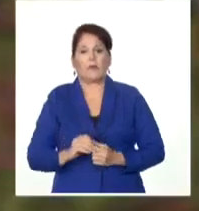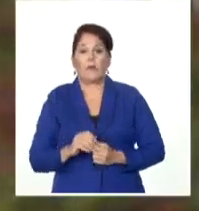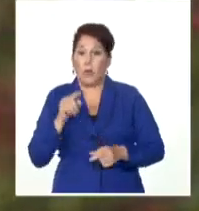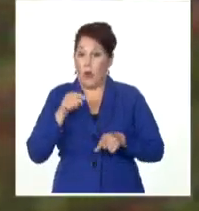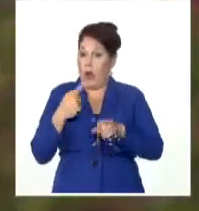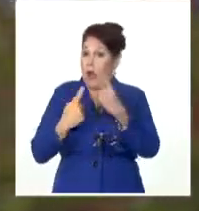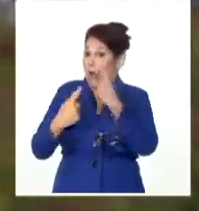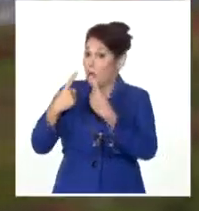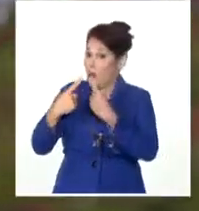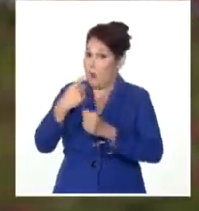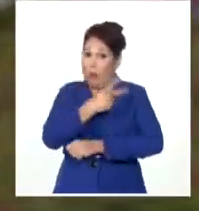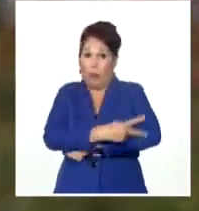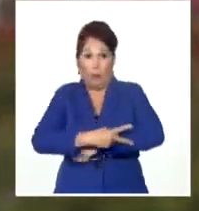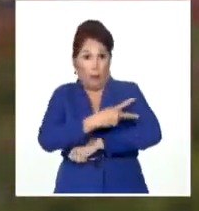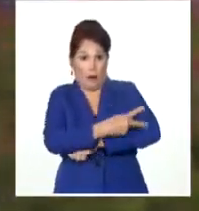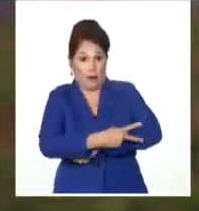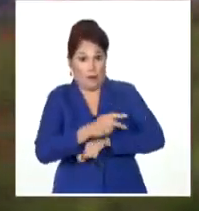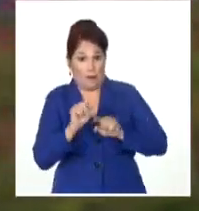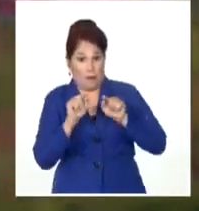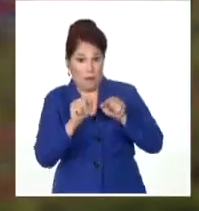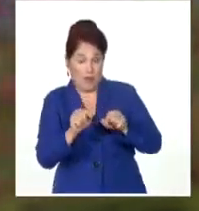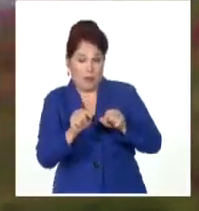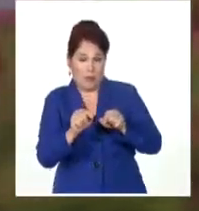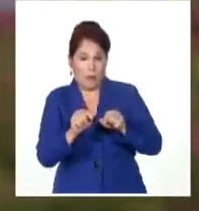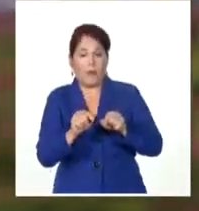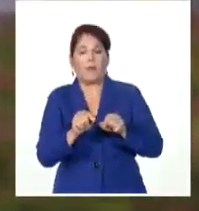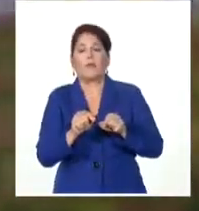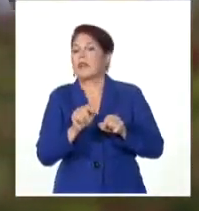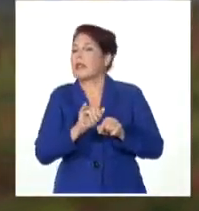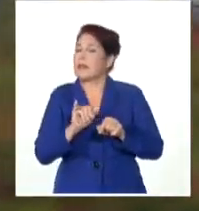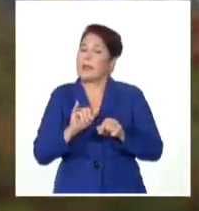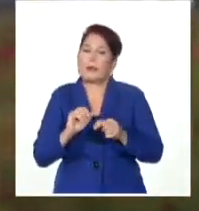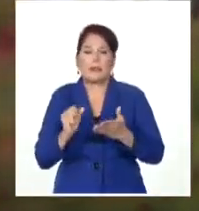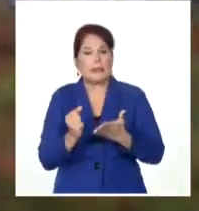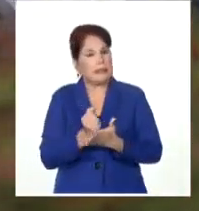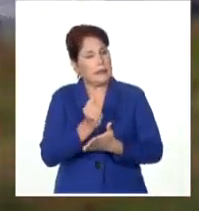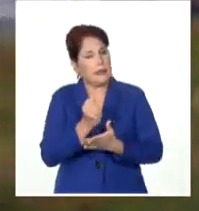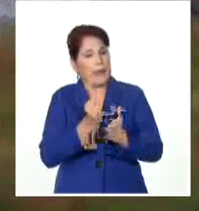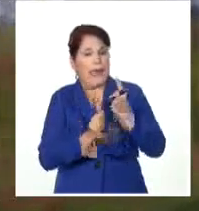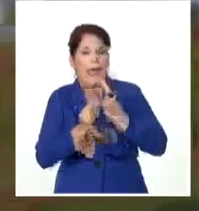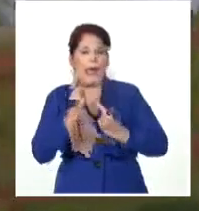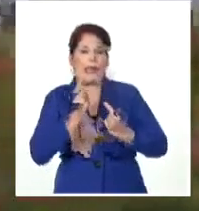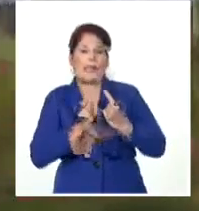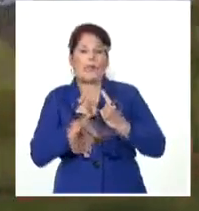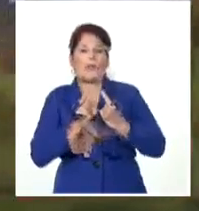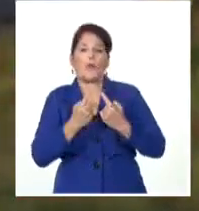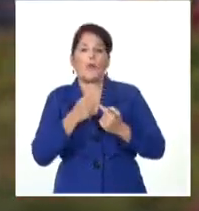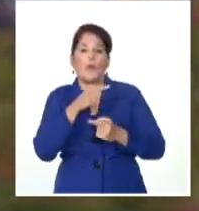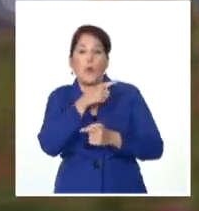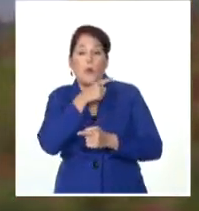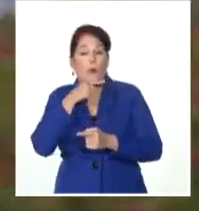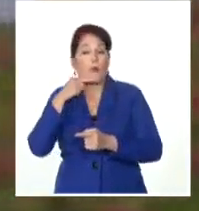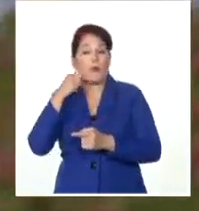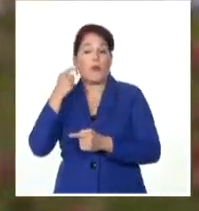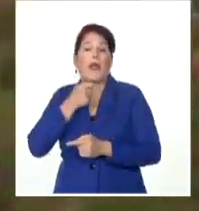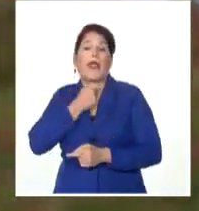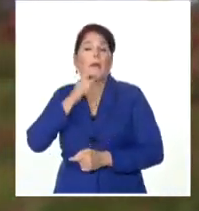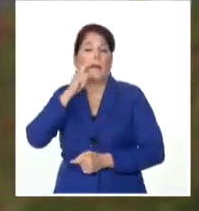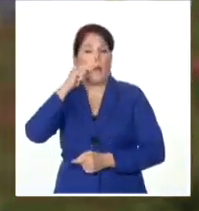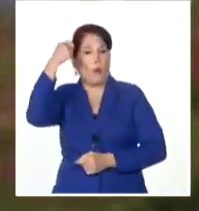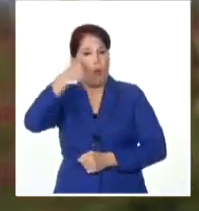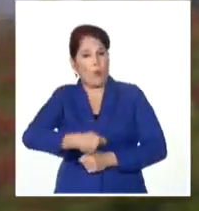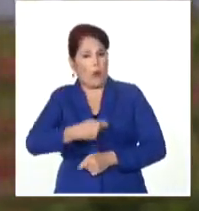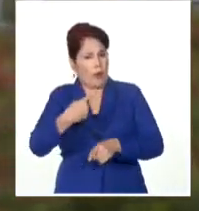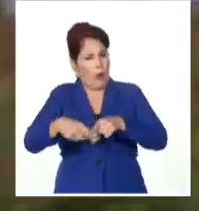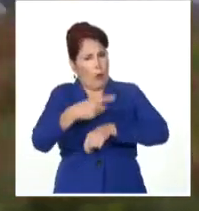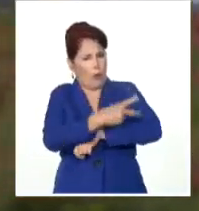En algunos países, entre ellas, desgraciadamente, algunas repúblicas exsoviéticas como Ucrania, como países